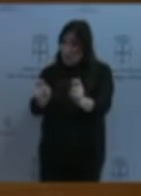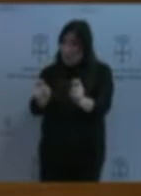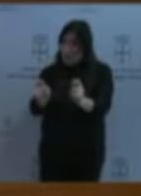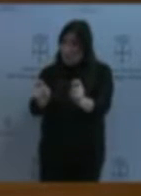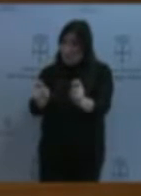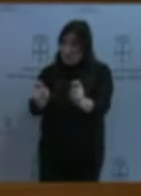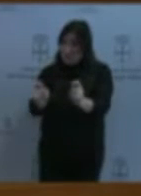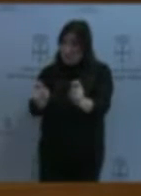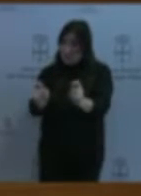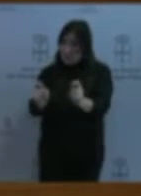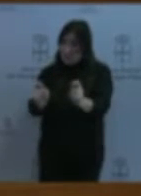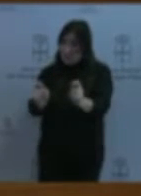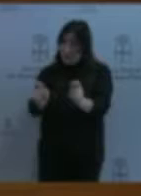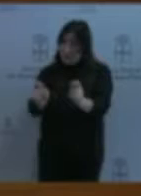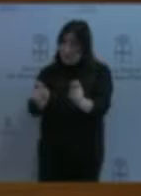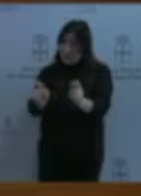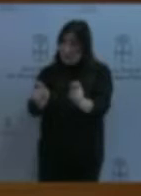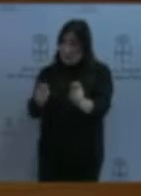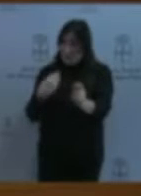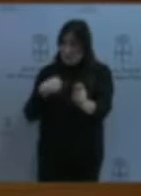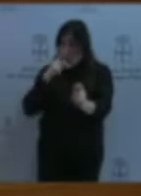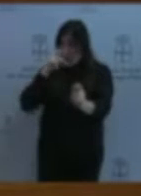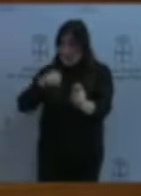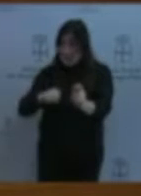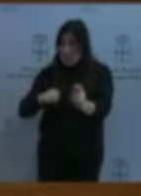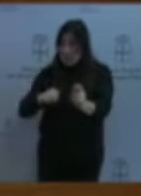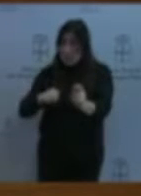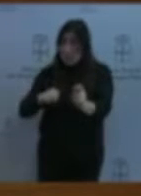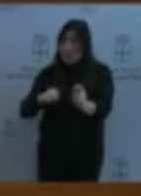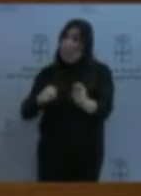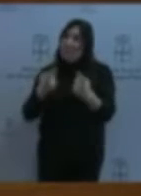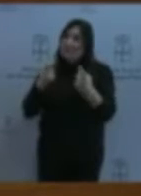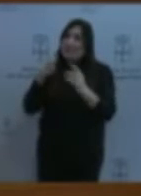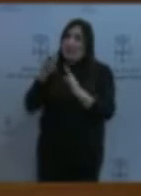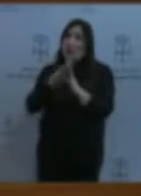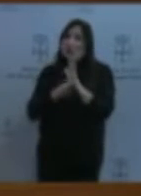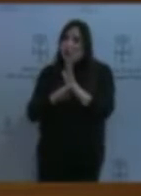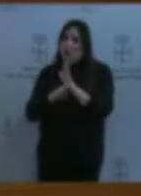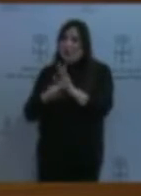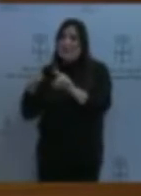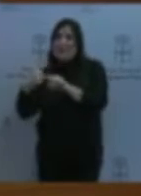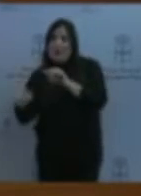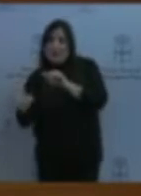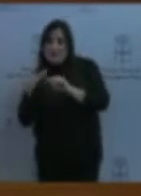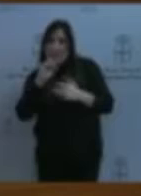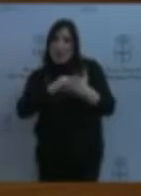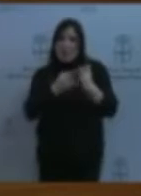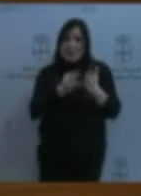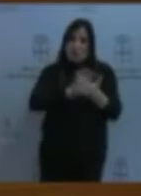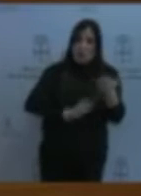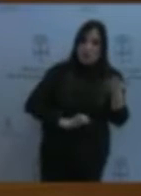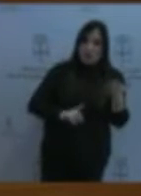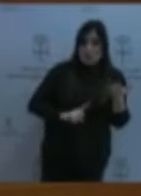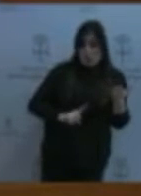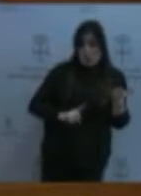este ejercicio, las condiciones no sean las mismas que cuando se encargó el proyecto y lo hagan inútil. Con